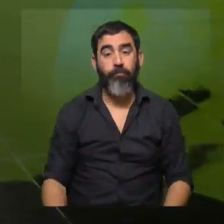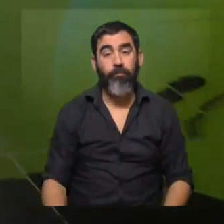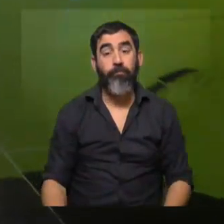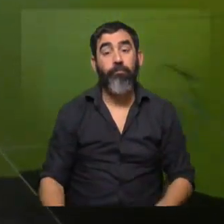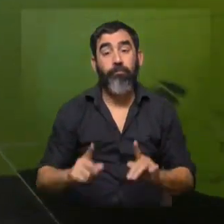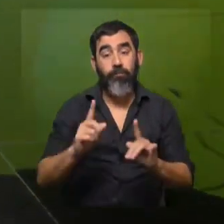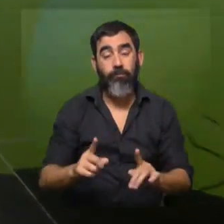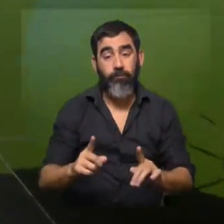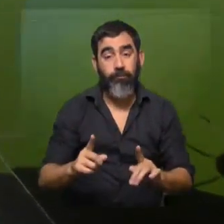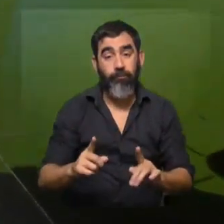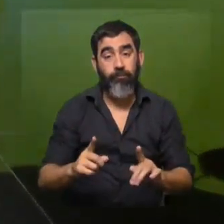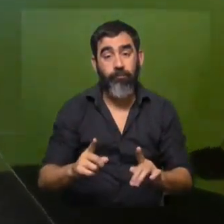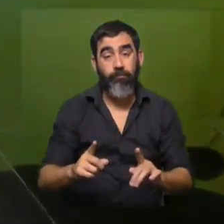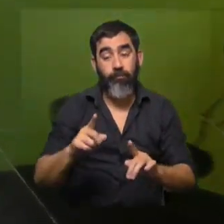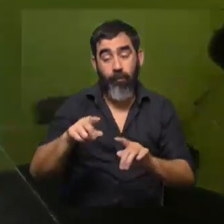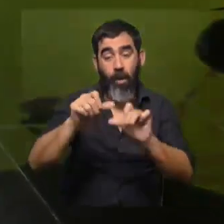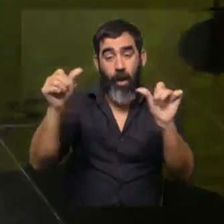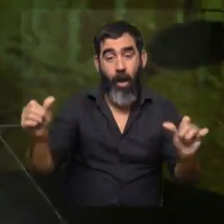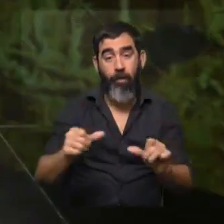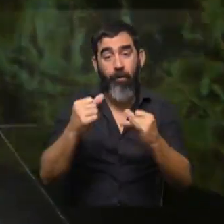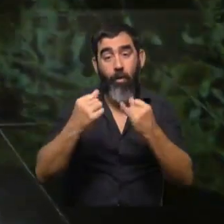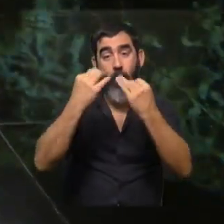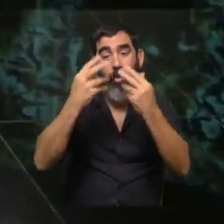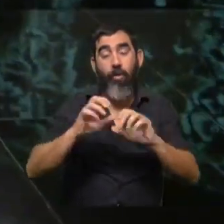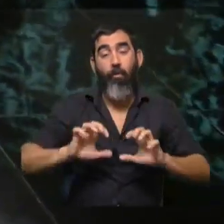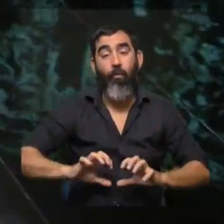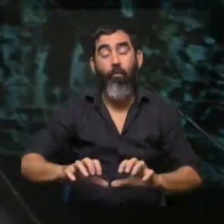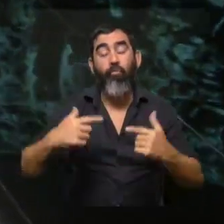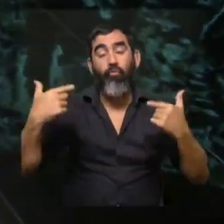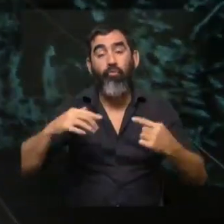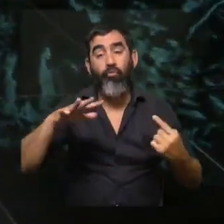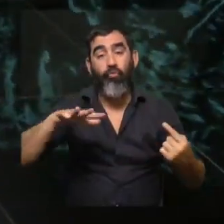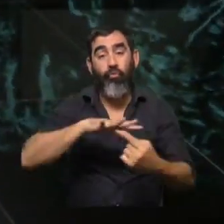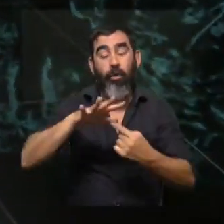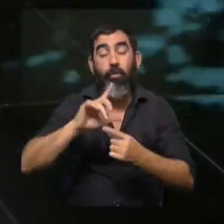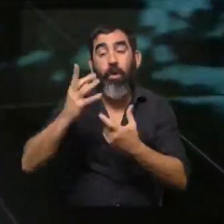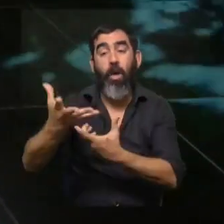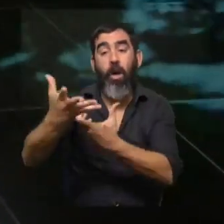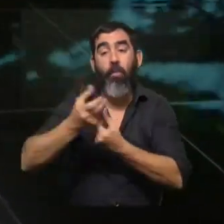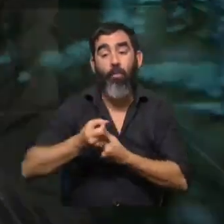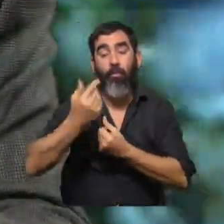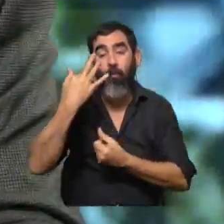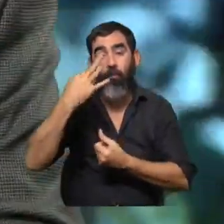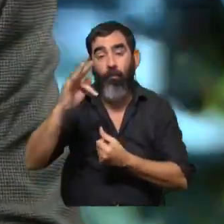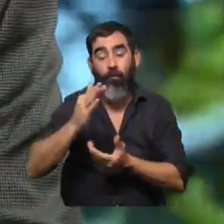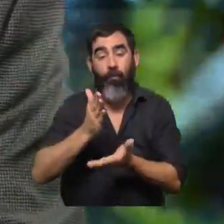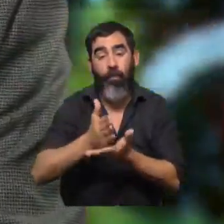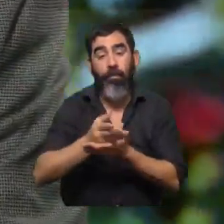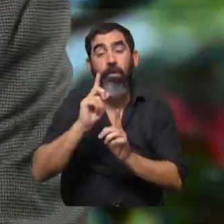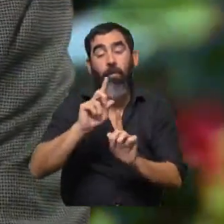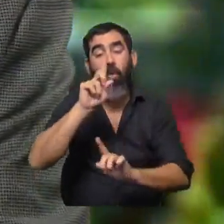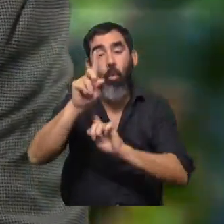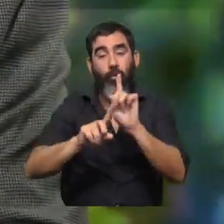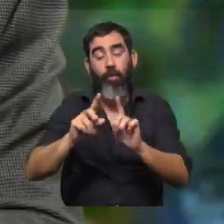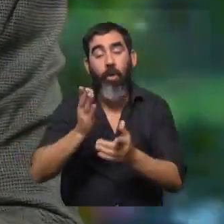sido también este evento que fue organizado por los funcionarios del Ministerio de Ambiente con apoyo de la cooperación francesa, pero también de la universidad, de los